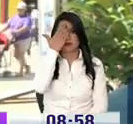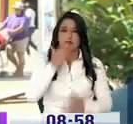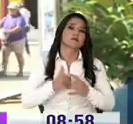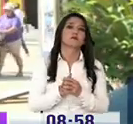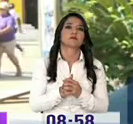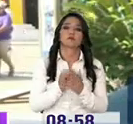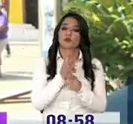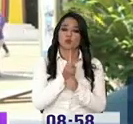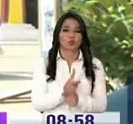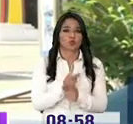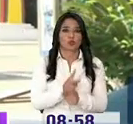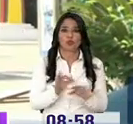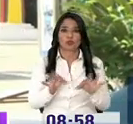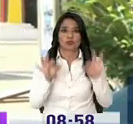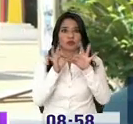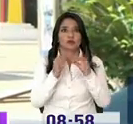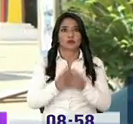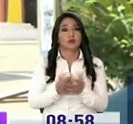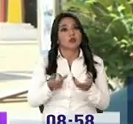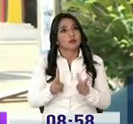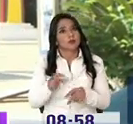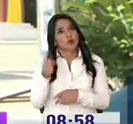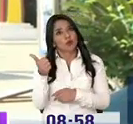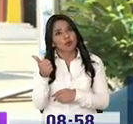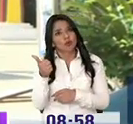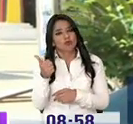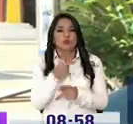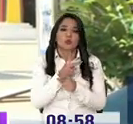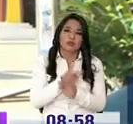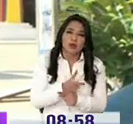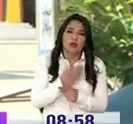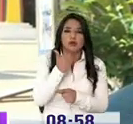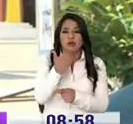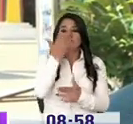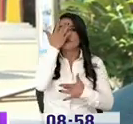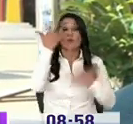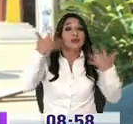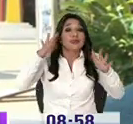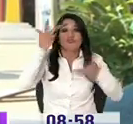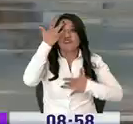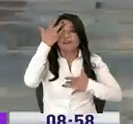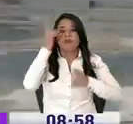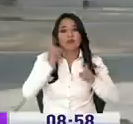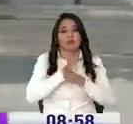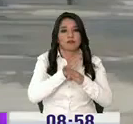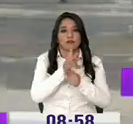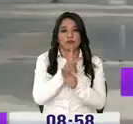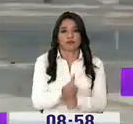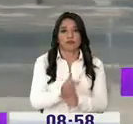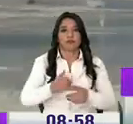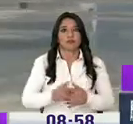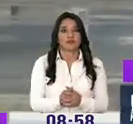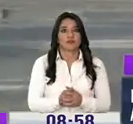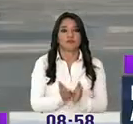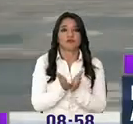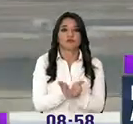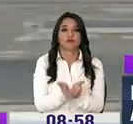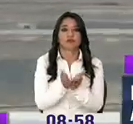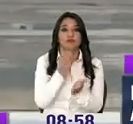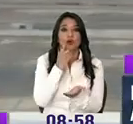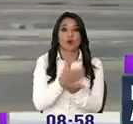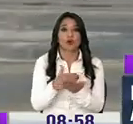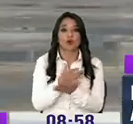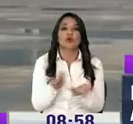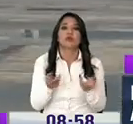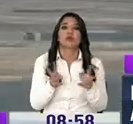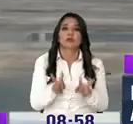estar prevenidos, porque aparte de que también hay otras enfermedades, pero todas enfermedades contagiosas y hay que estar prevenidos en todo. En el puerto marítimo de El Oro